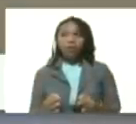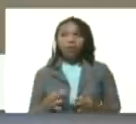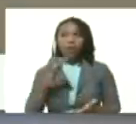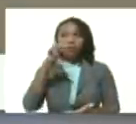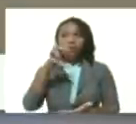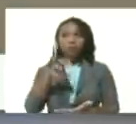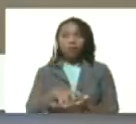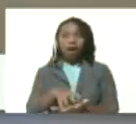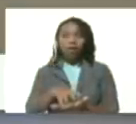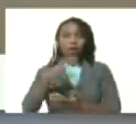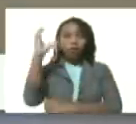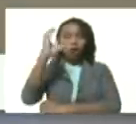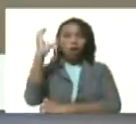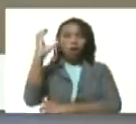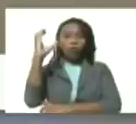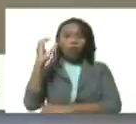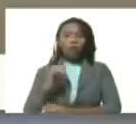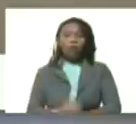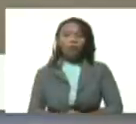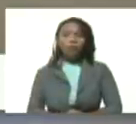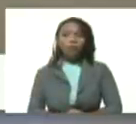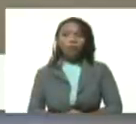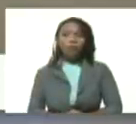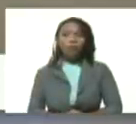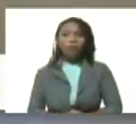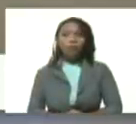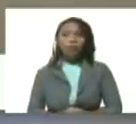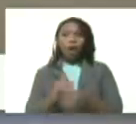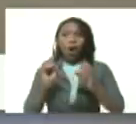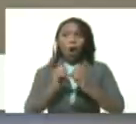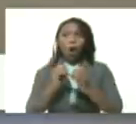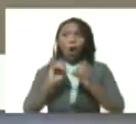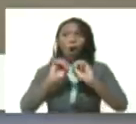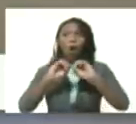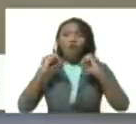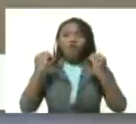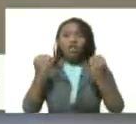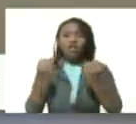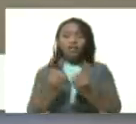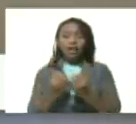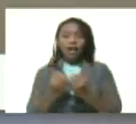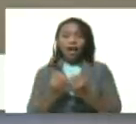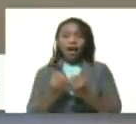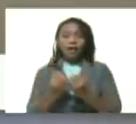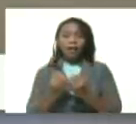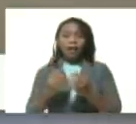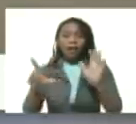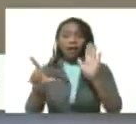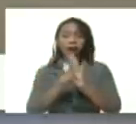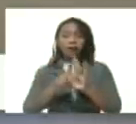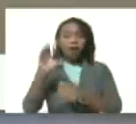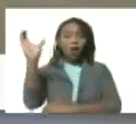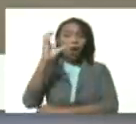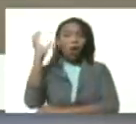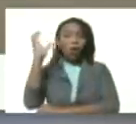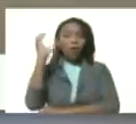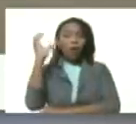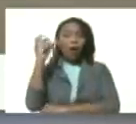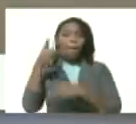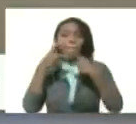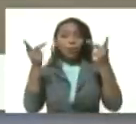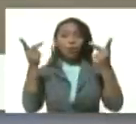Estado colombiano. El Departamento de Medicina Legal de Colombia